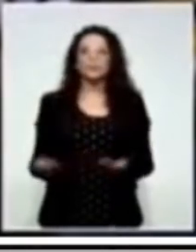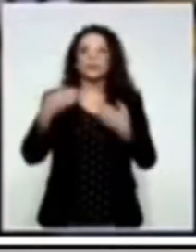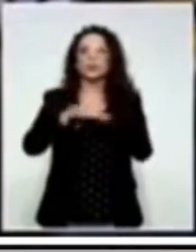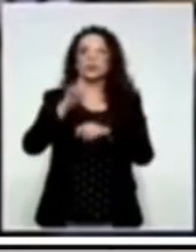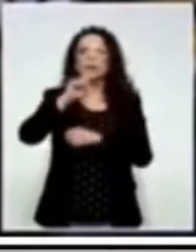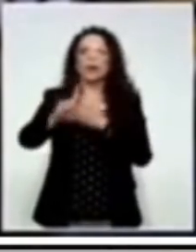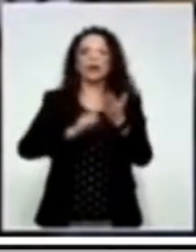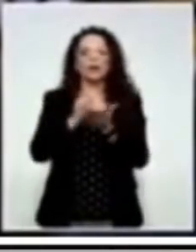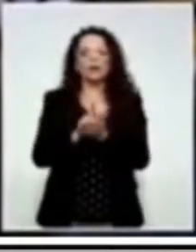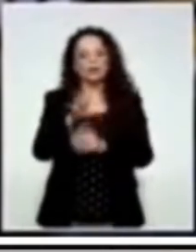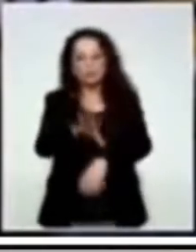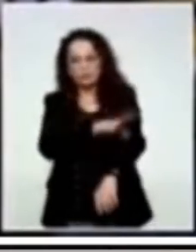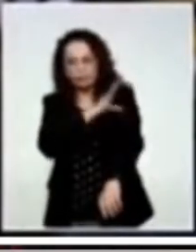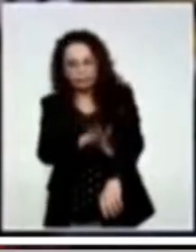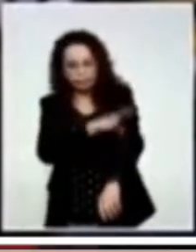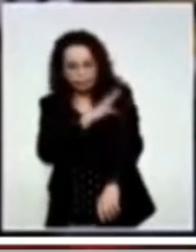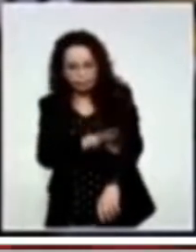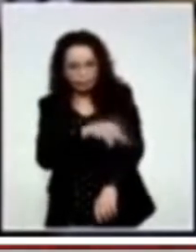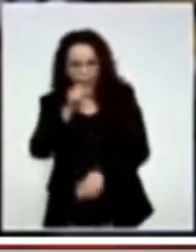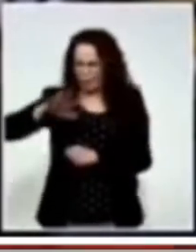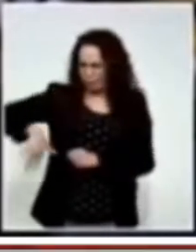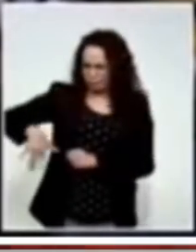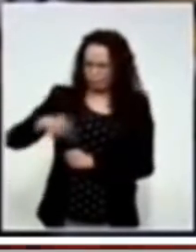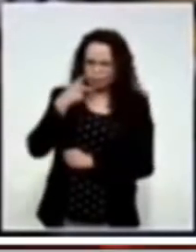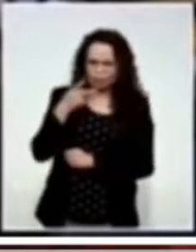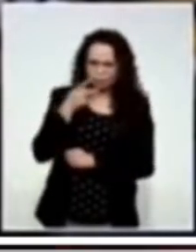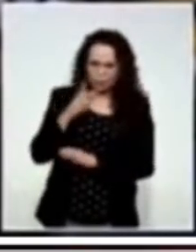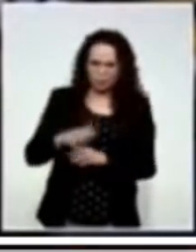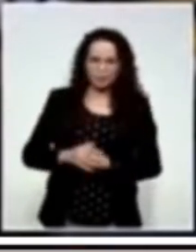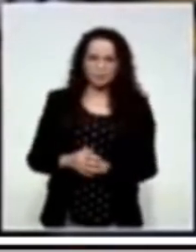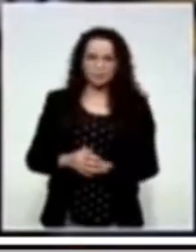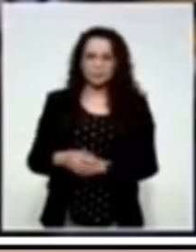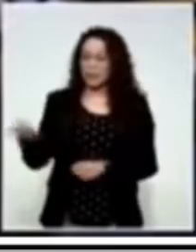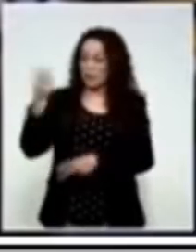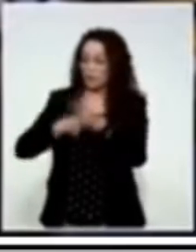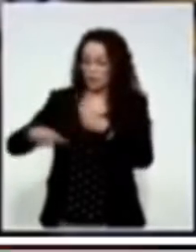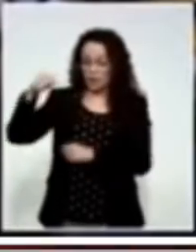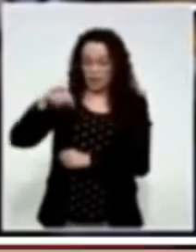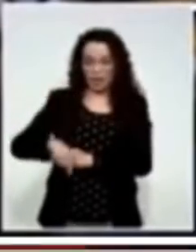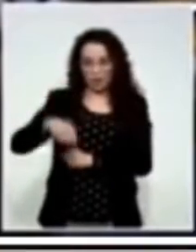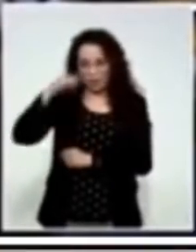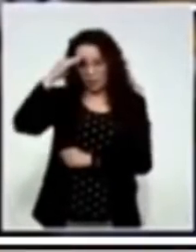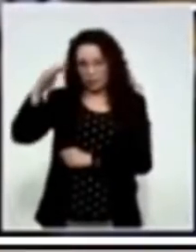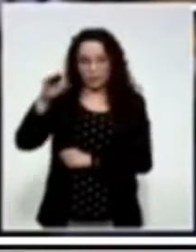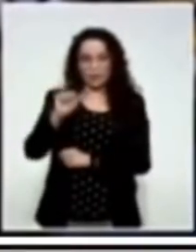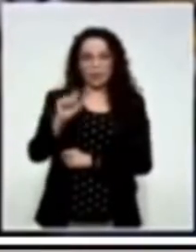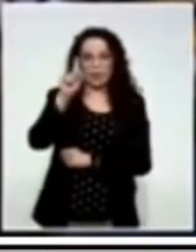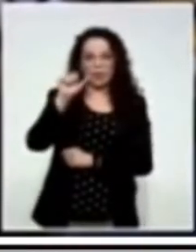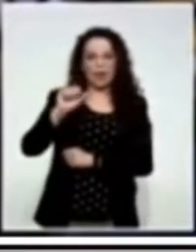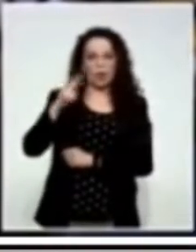eléctrica, usted hace unos momentos nos comentaba que cuando vino el secretario de Gobernación, Adán Augusto